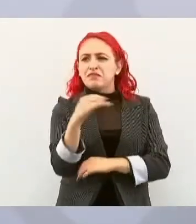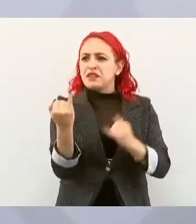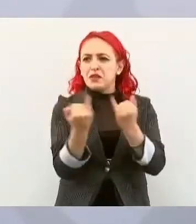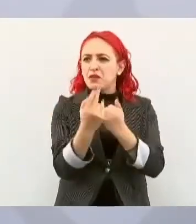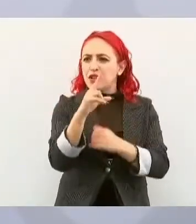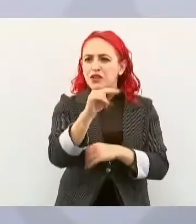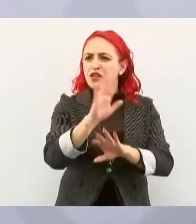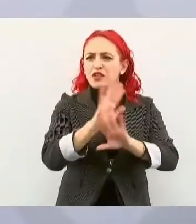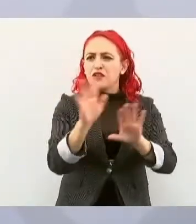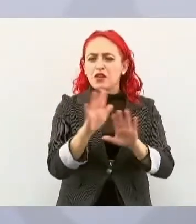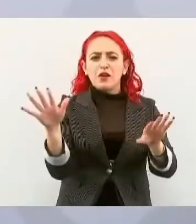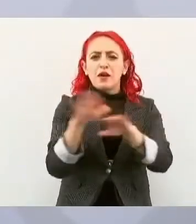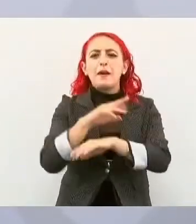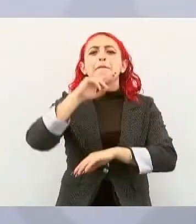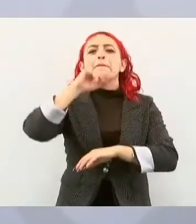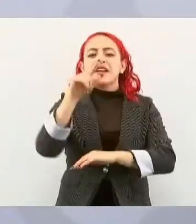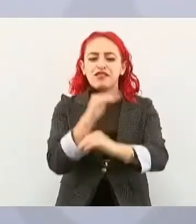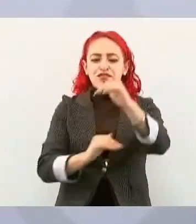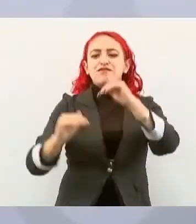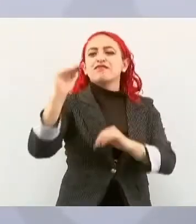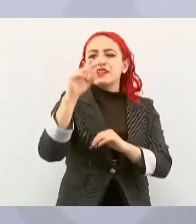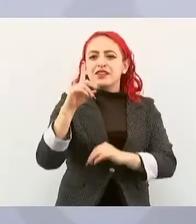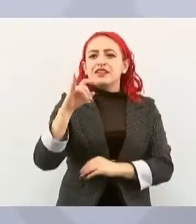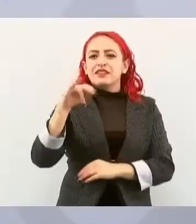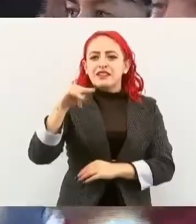de Dinamarca, va a ser mejor que el de